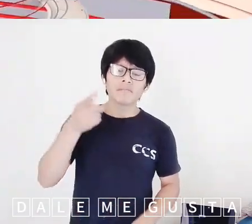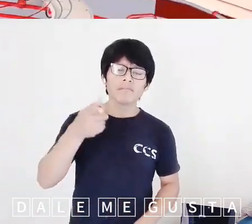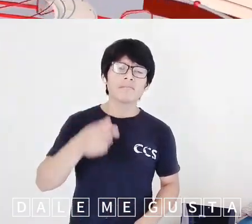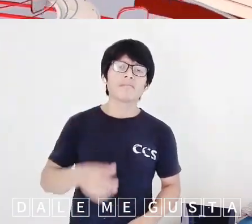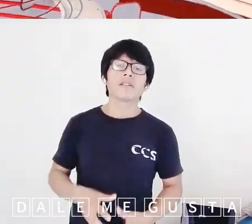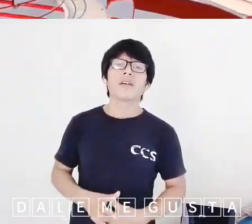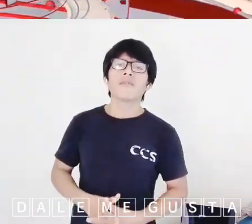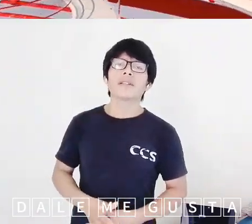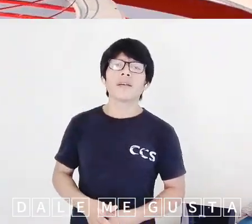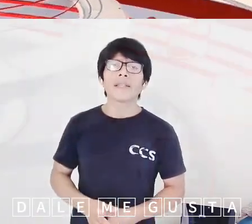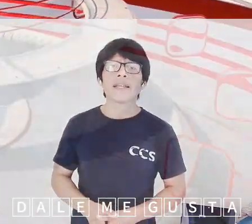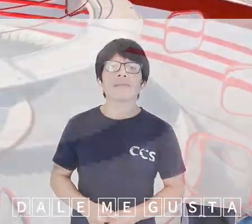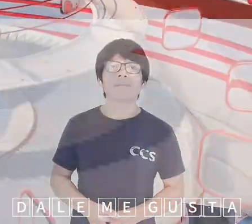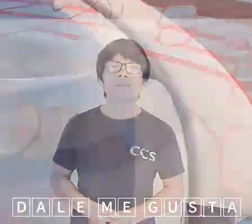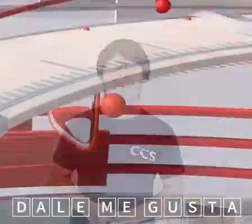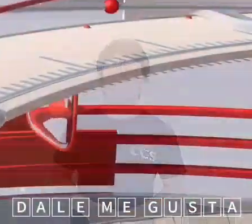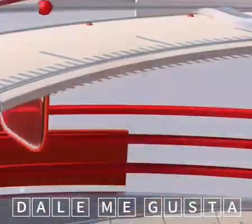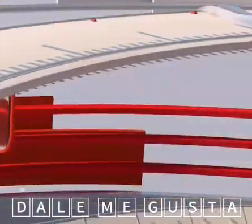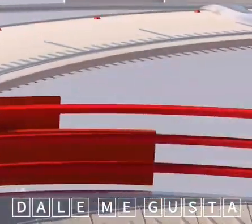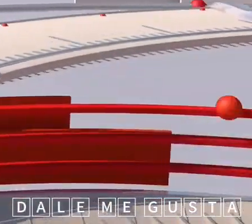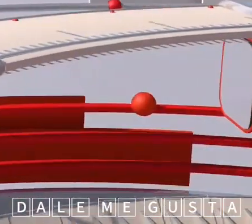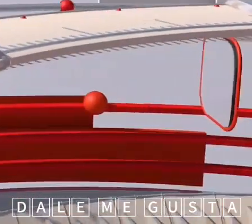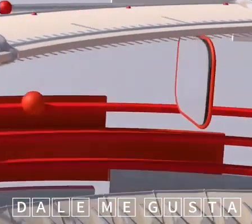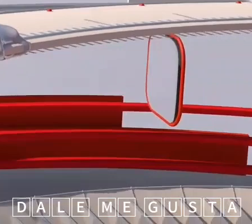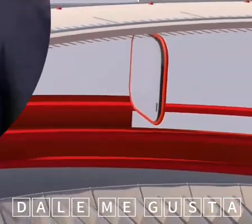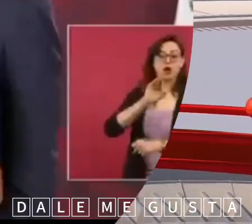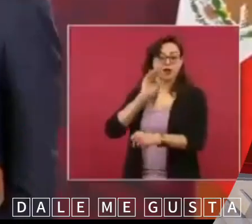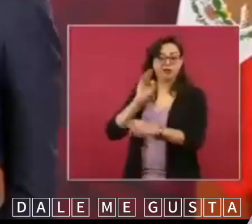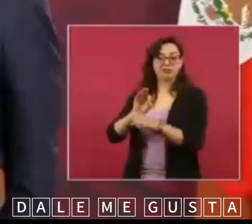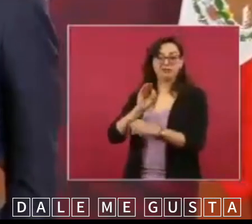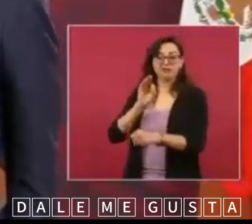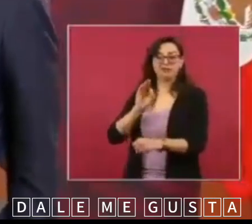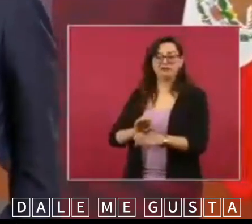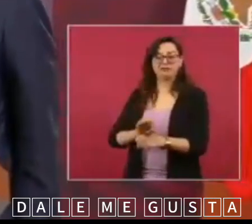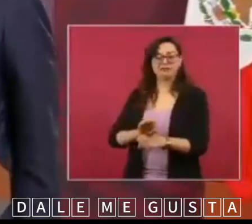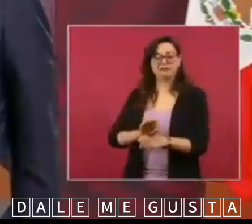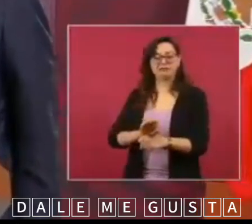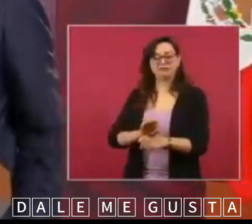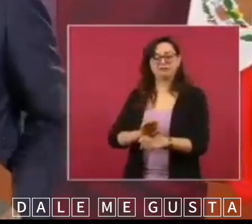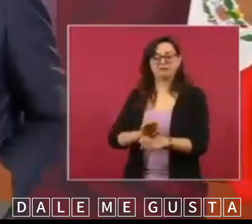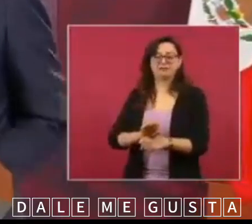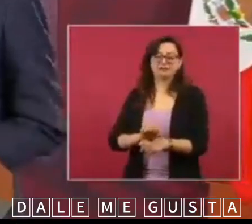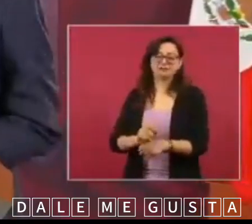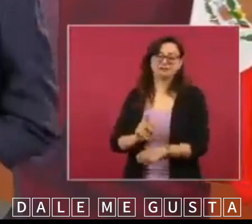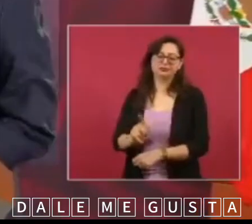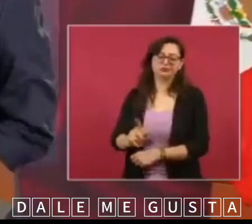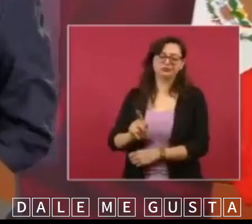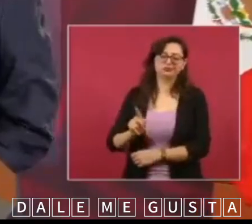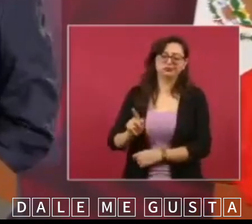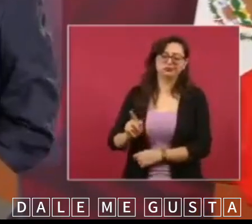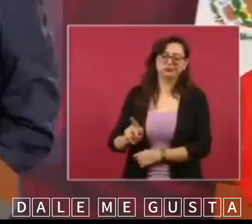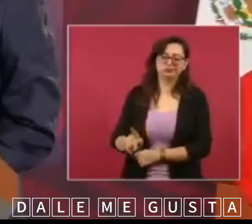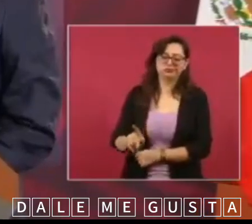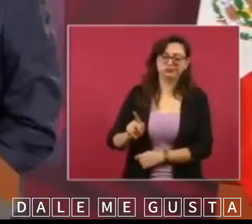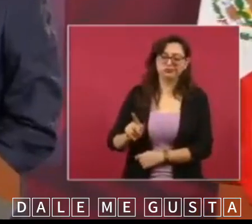Gálvez. Fue de esta manera. Vino la señora